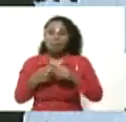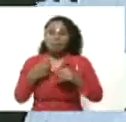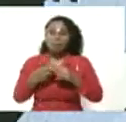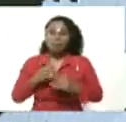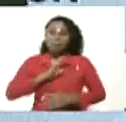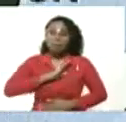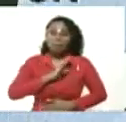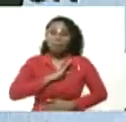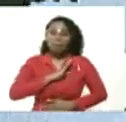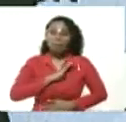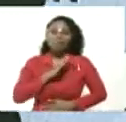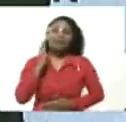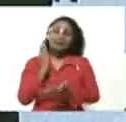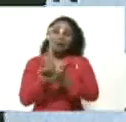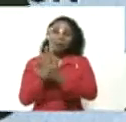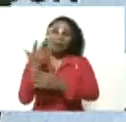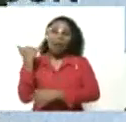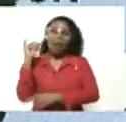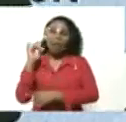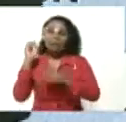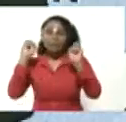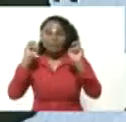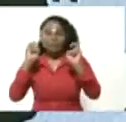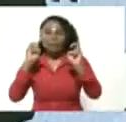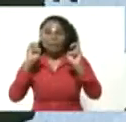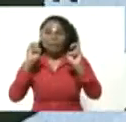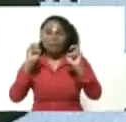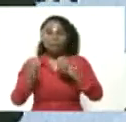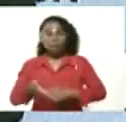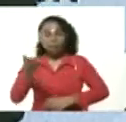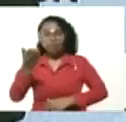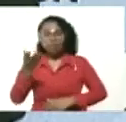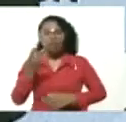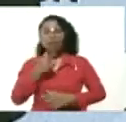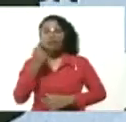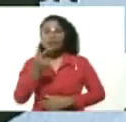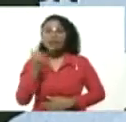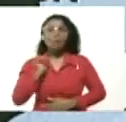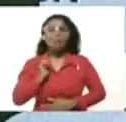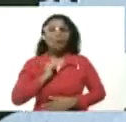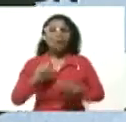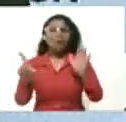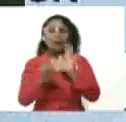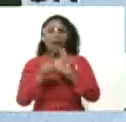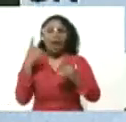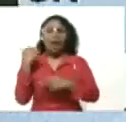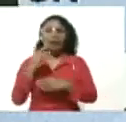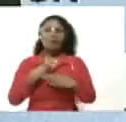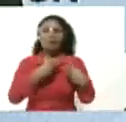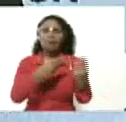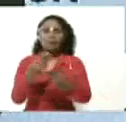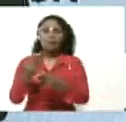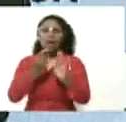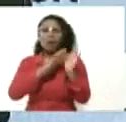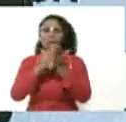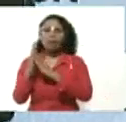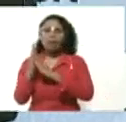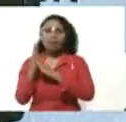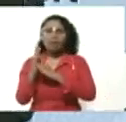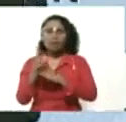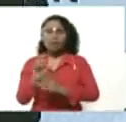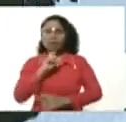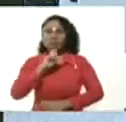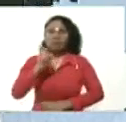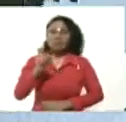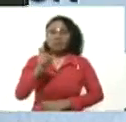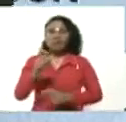siempre hay un arsenal de argumentos. Van a decir que cualquier ley que redistribuye la riqueza es comunismo y que es enemiga de la